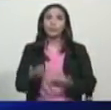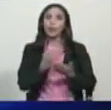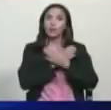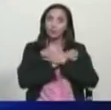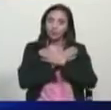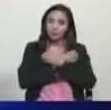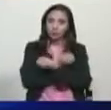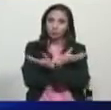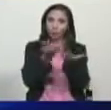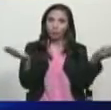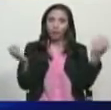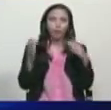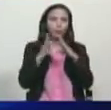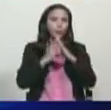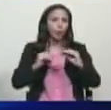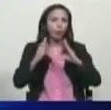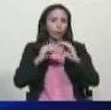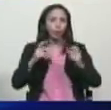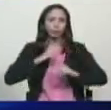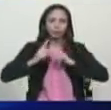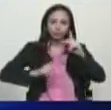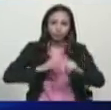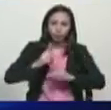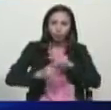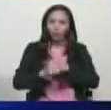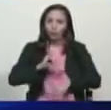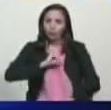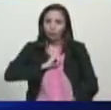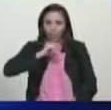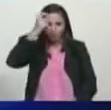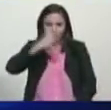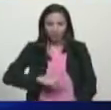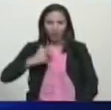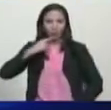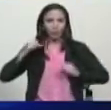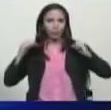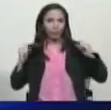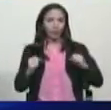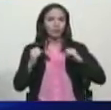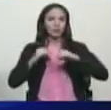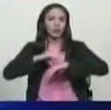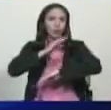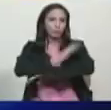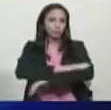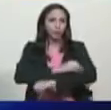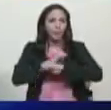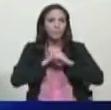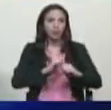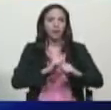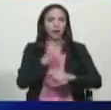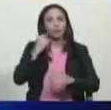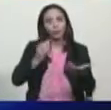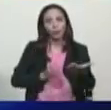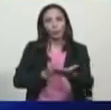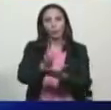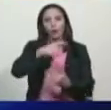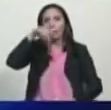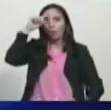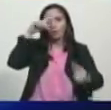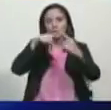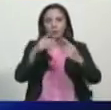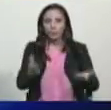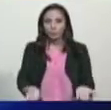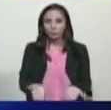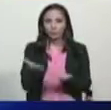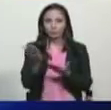todos los productores del país. Con dignidad, con arrojo, con rebeldía, con capacidad, seguir el trabajo.